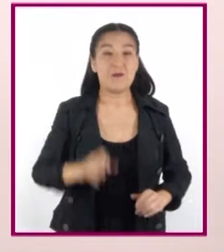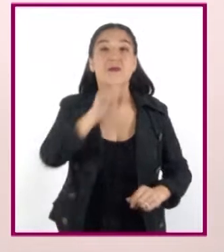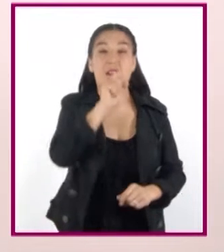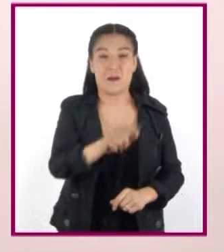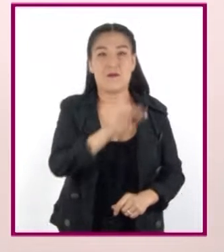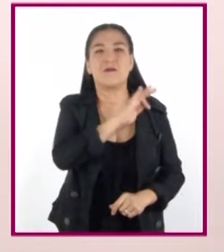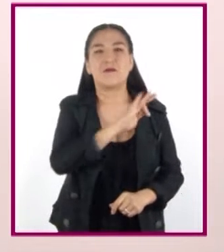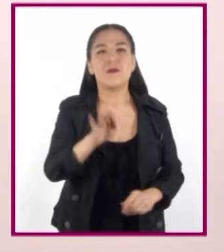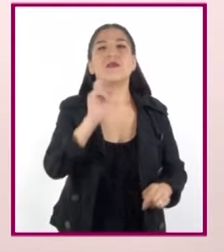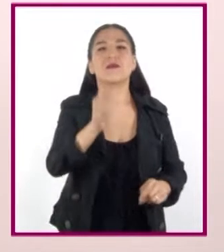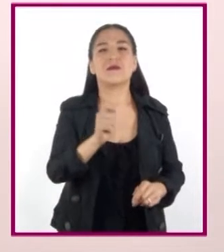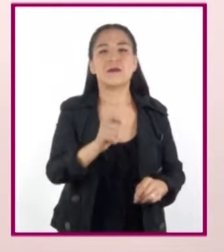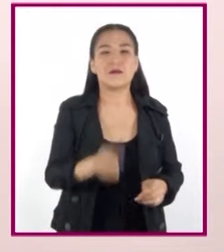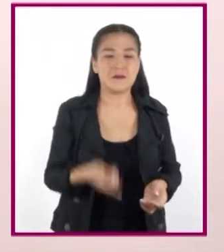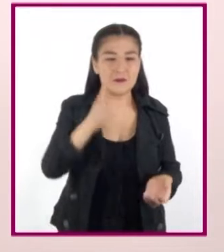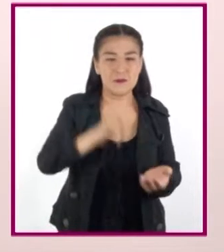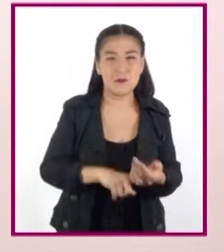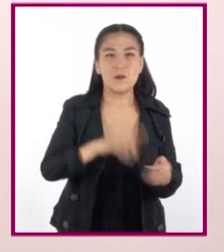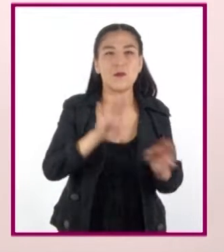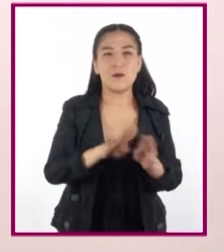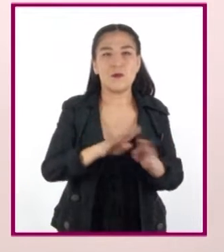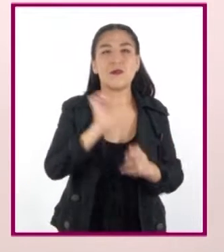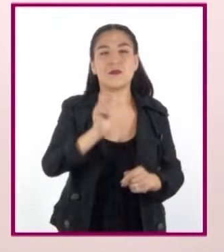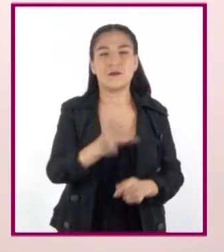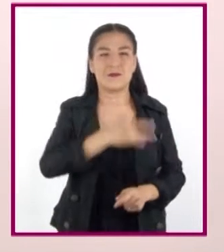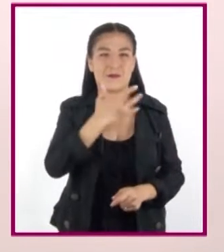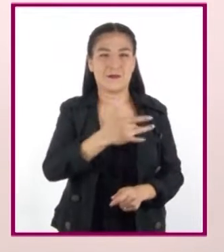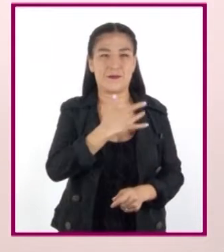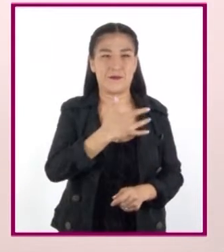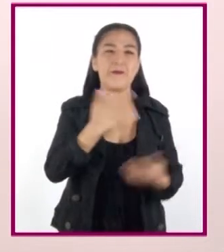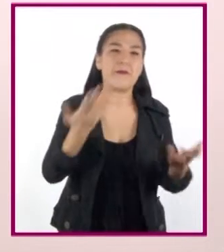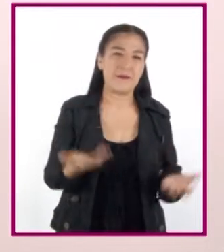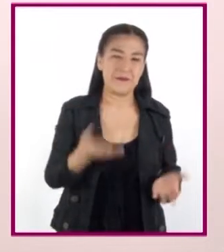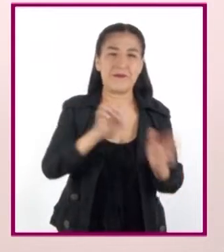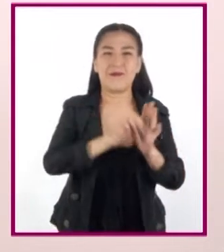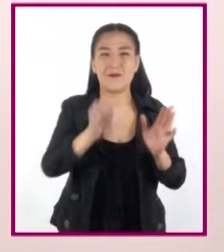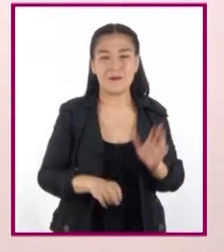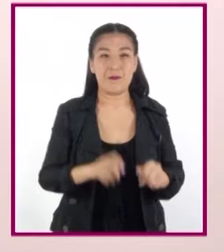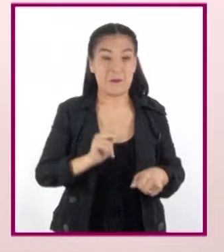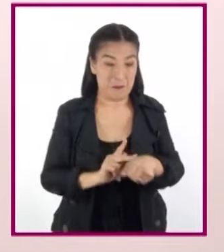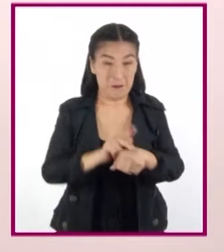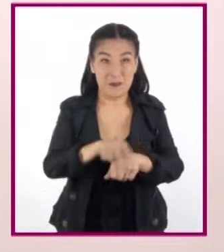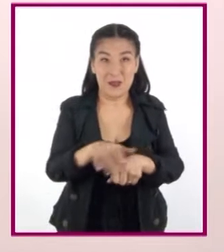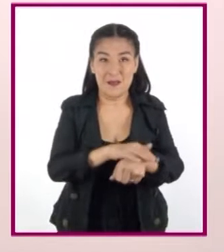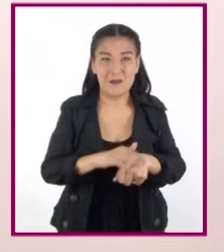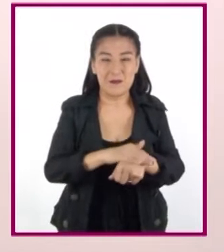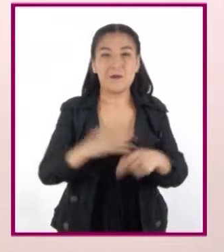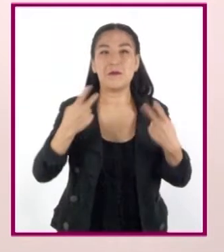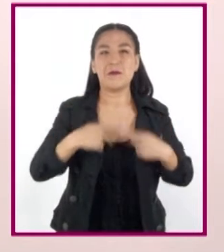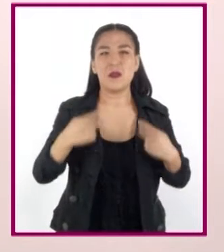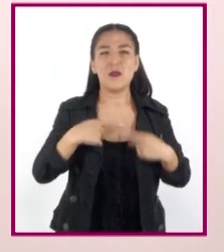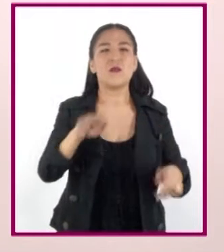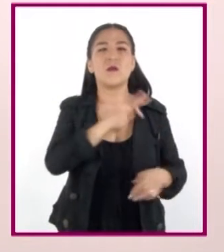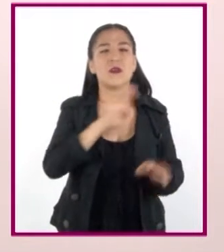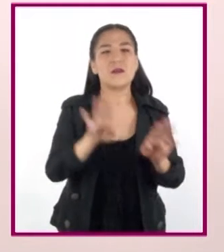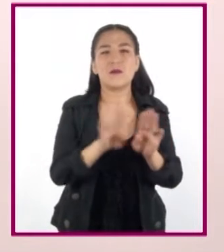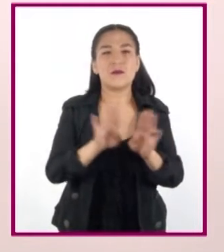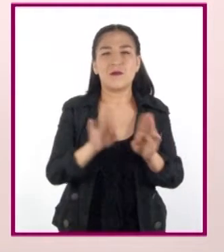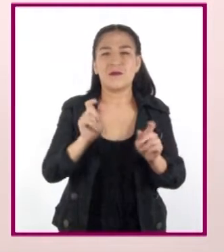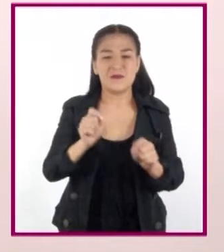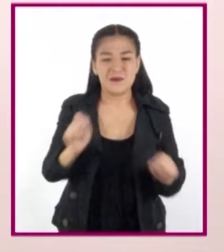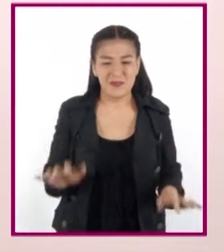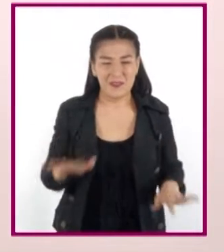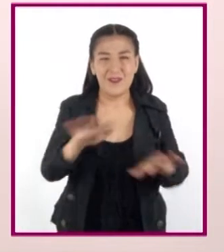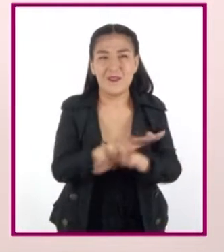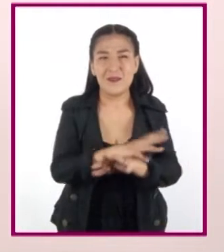pueden ser registradas a través de nuestros sentidos. Es decir, la piel de las personas puede percibir y registrar cambios